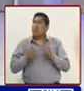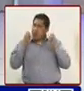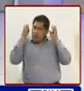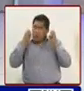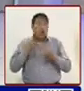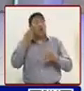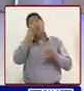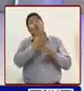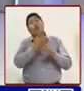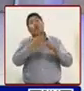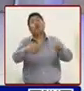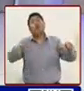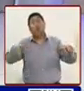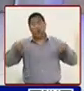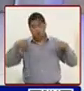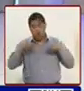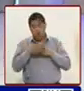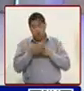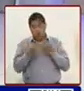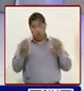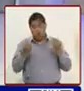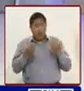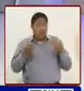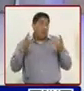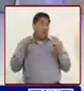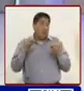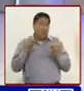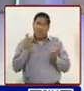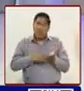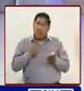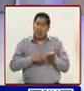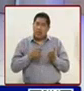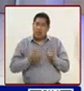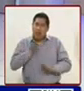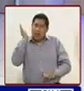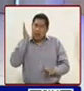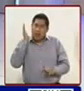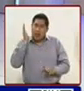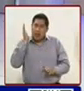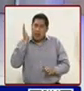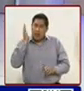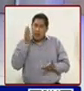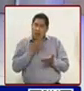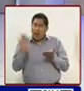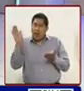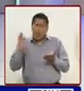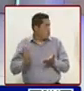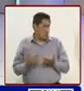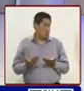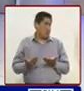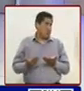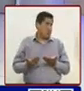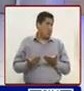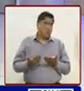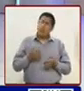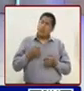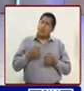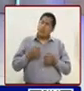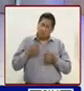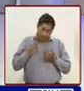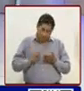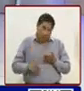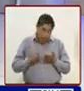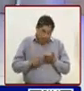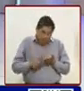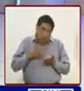o es que el dueño de estos predios, como dicen que no es de propiedad del Colegio Loreto, les está exigiendo a que salgan y por eso se inició un proceso para que puedan abandonar el lugar.